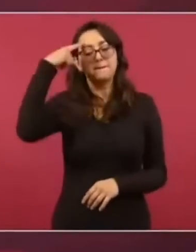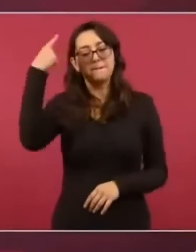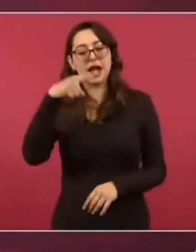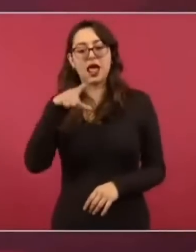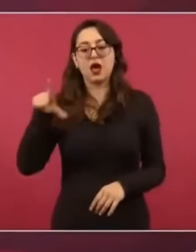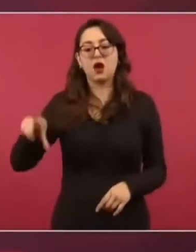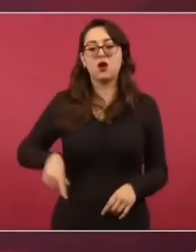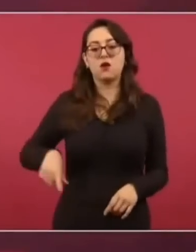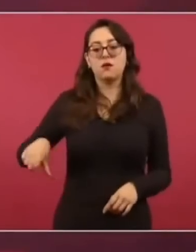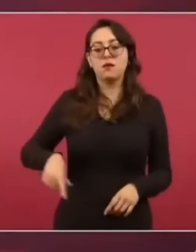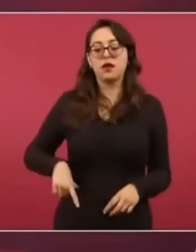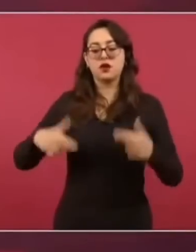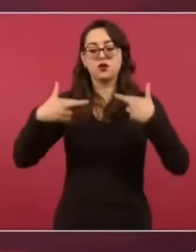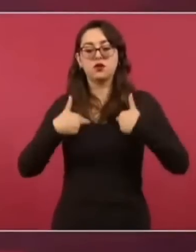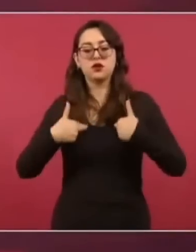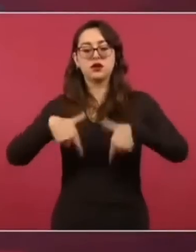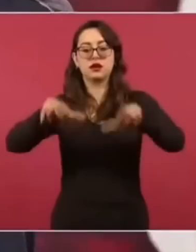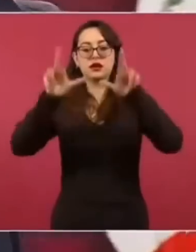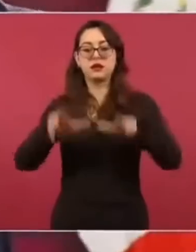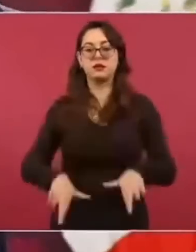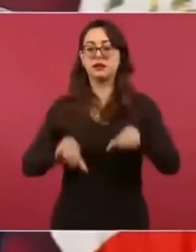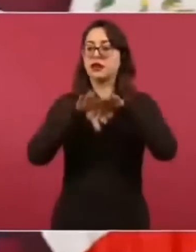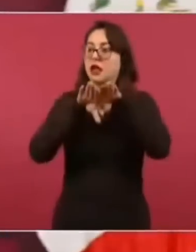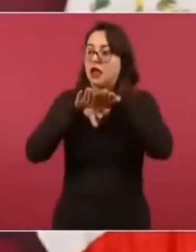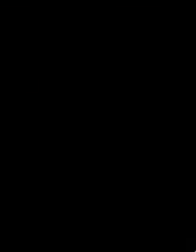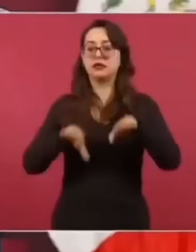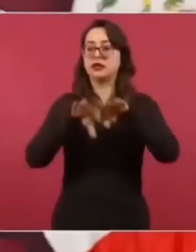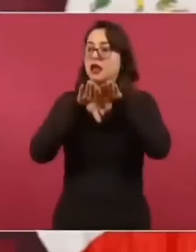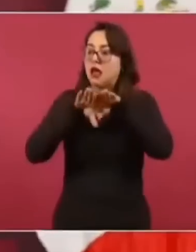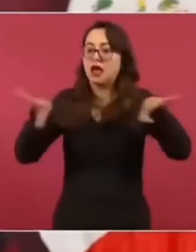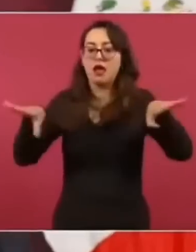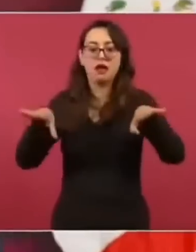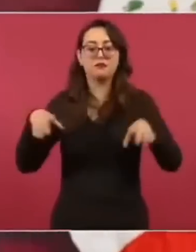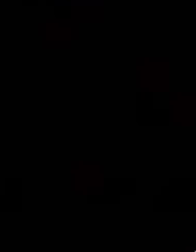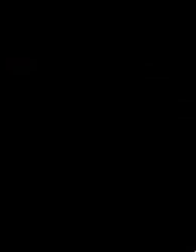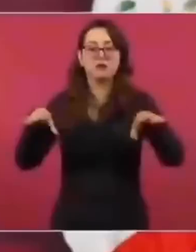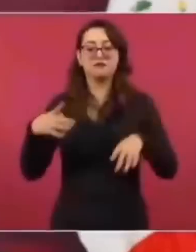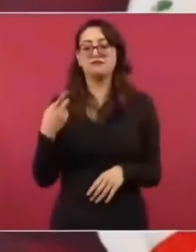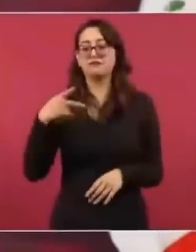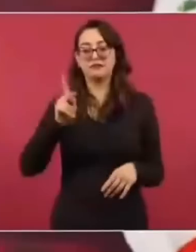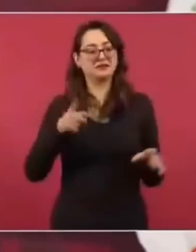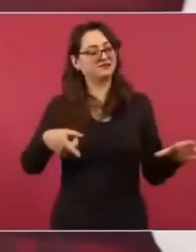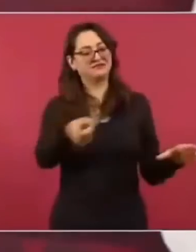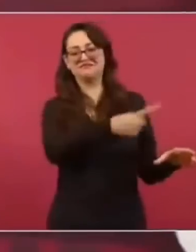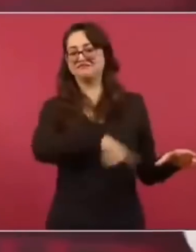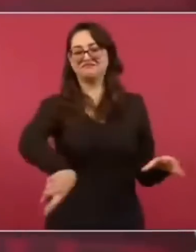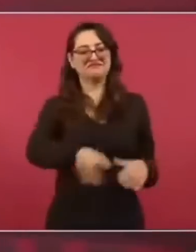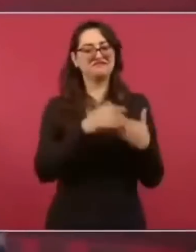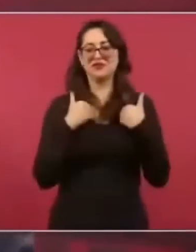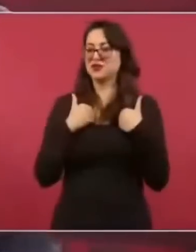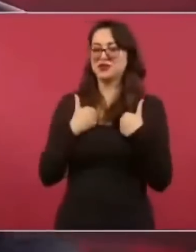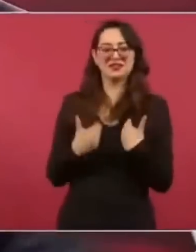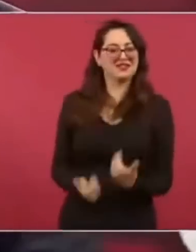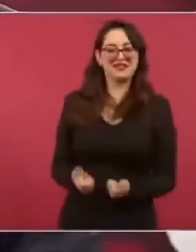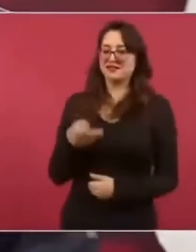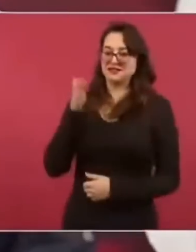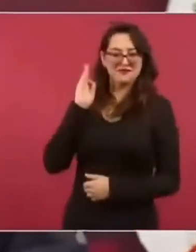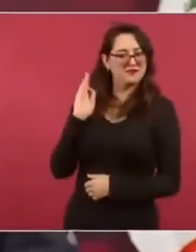pero eso les cuesta mucho trabajo a nuestros adversarios conservadores